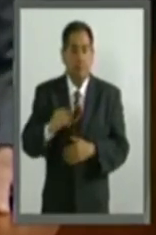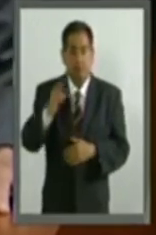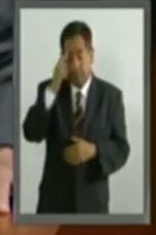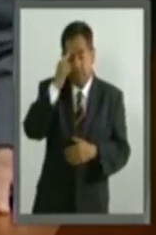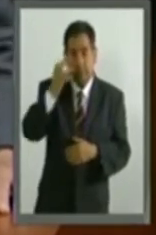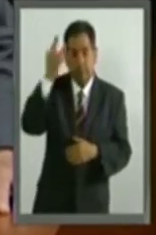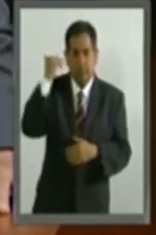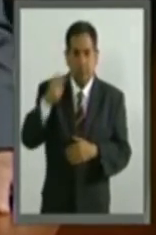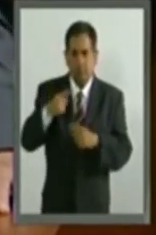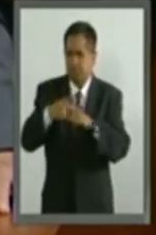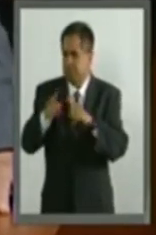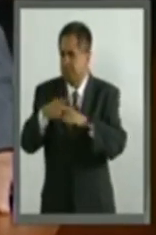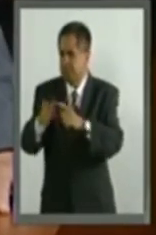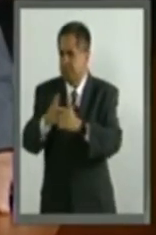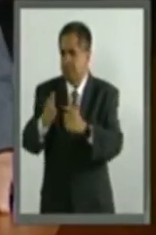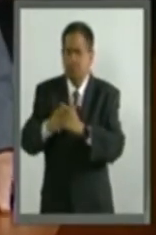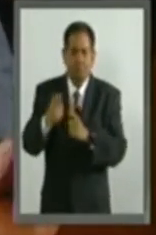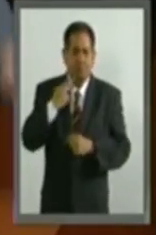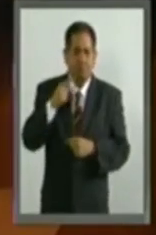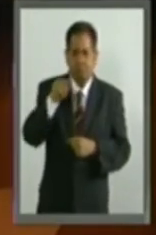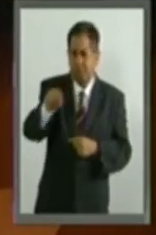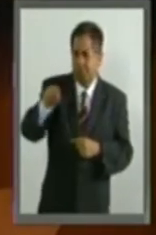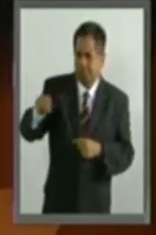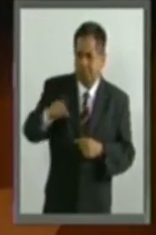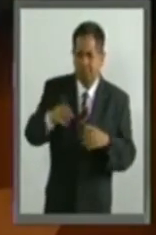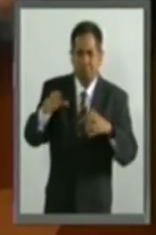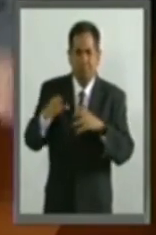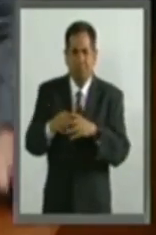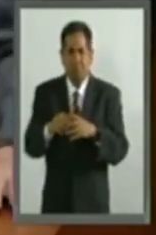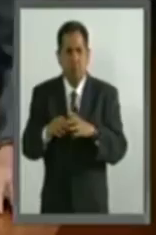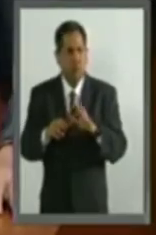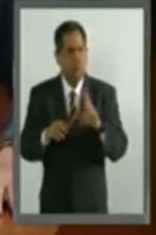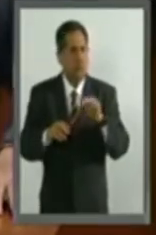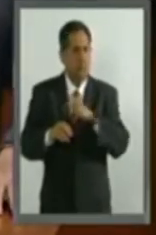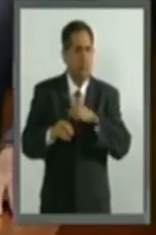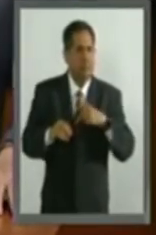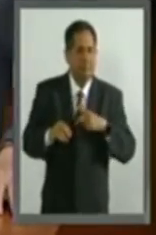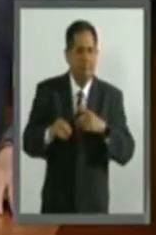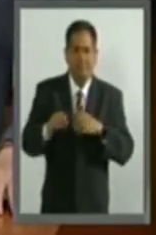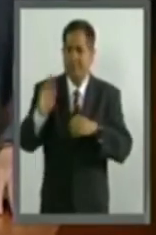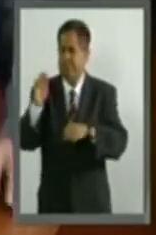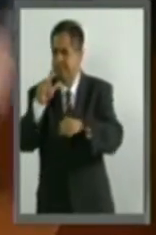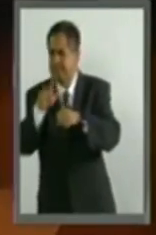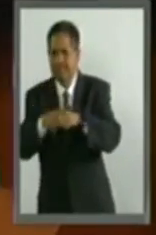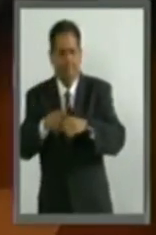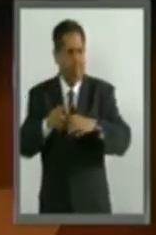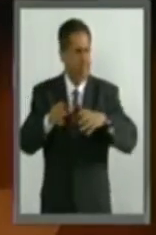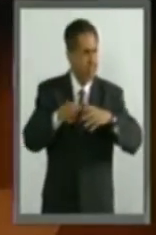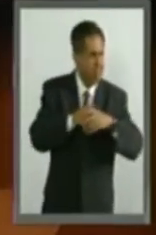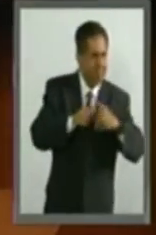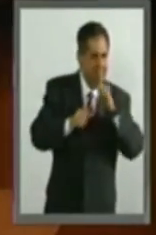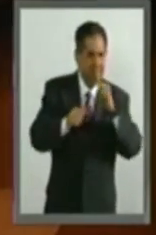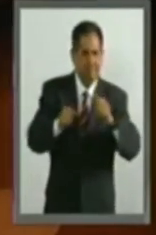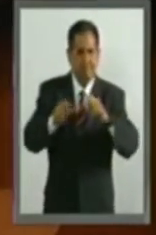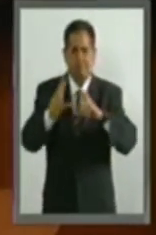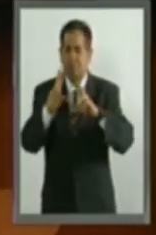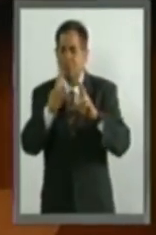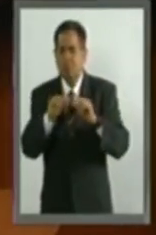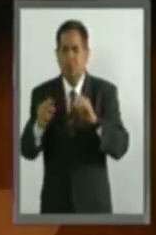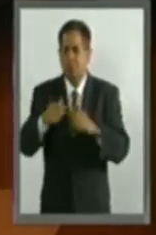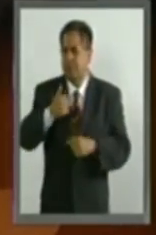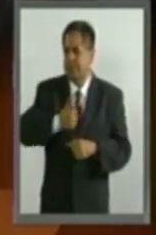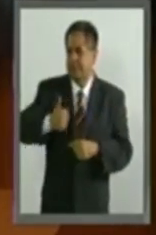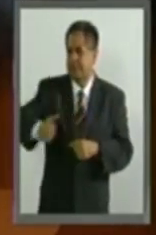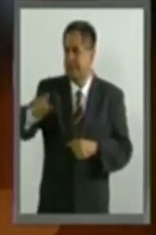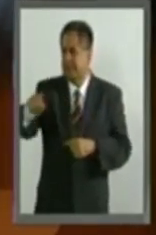las diferentes facciones, que no era el centralismo, que no era el federalismo, que no era la posición de cada